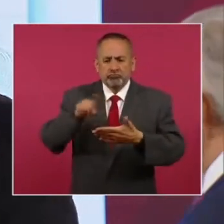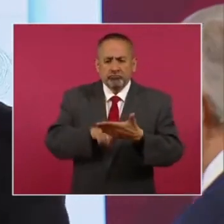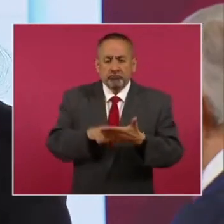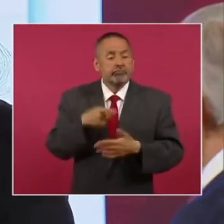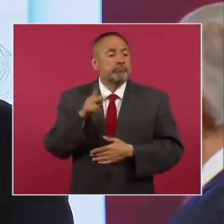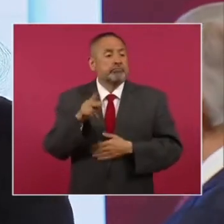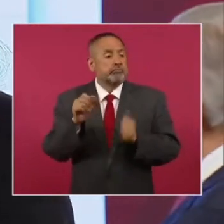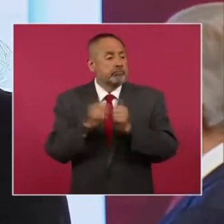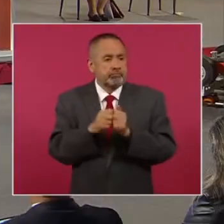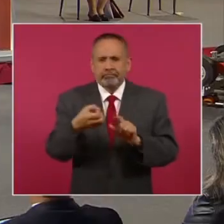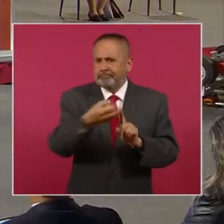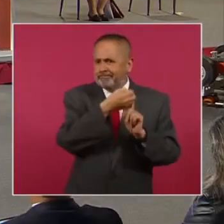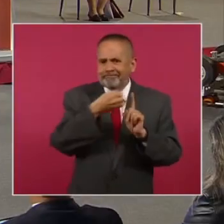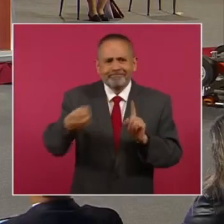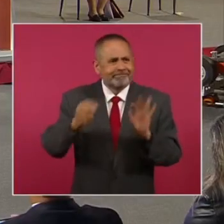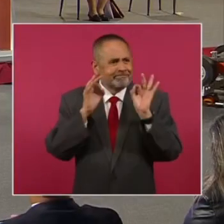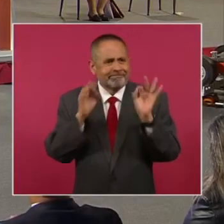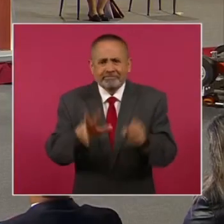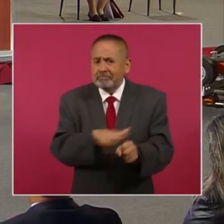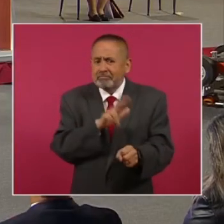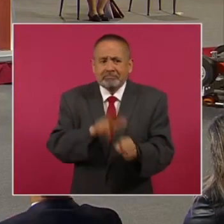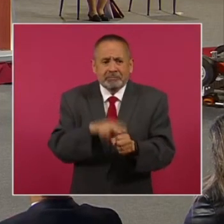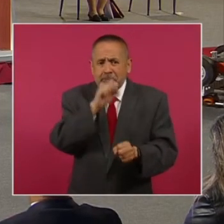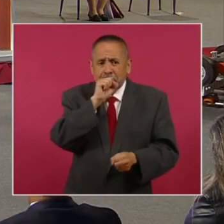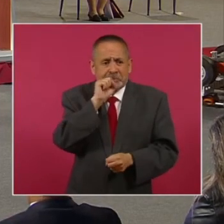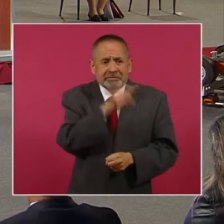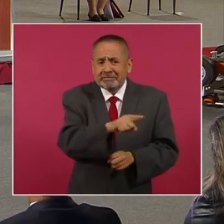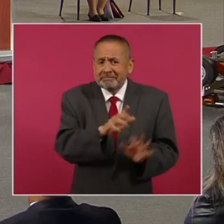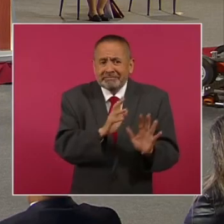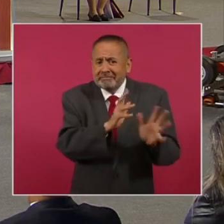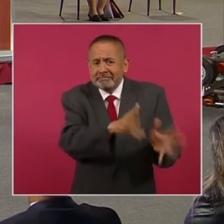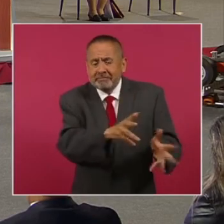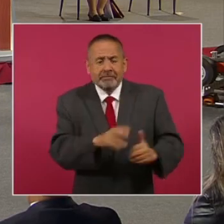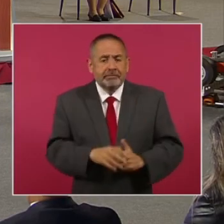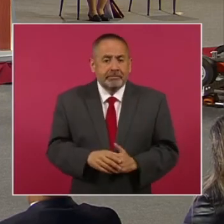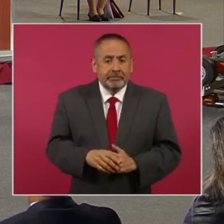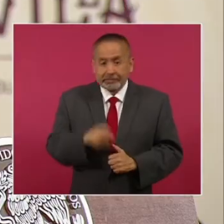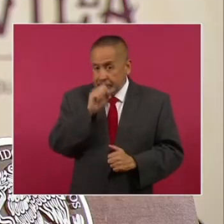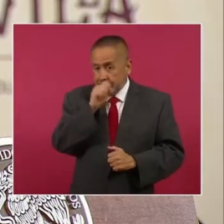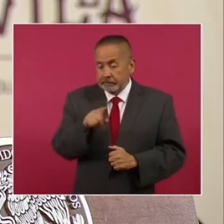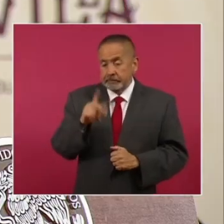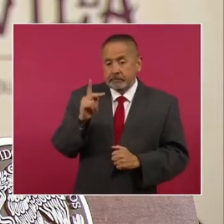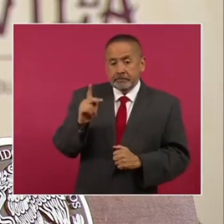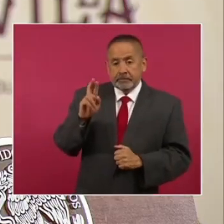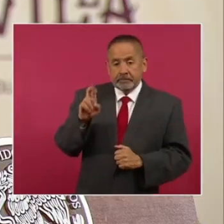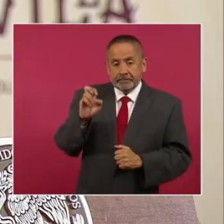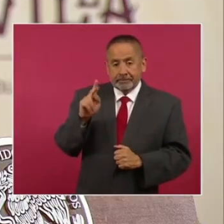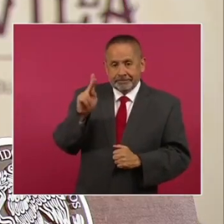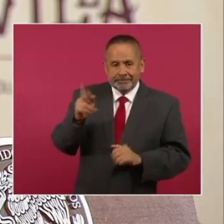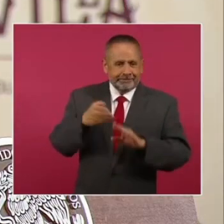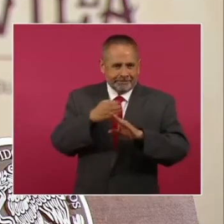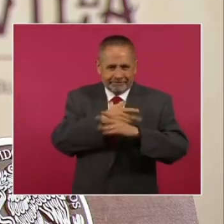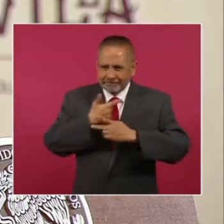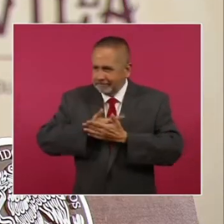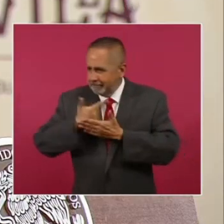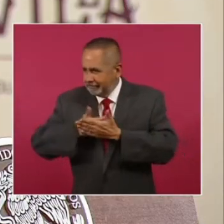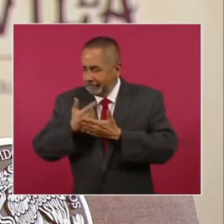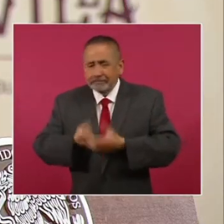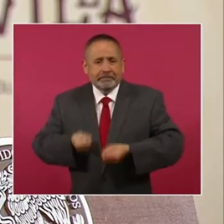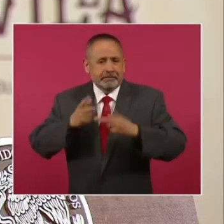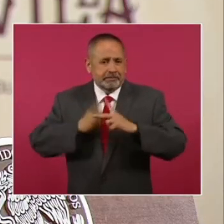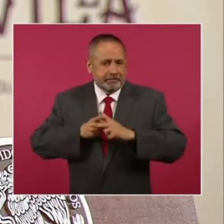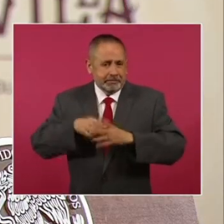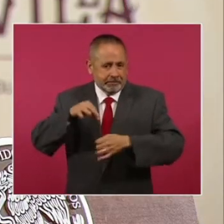con normalidad. Incluso el PREP funcionará mejor y el conteo de votos definitivo